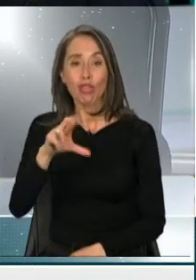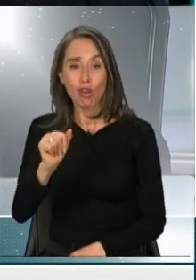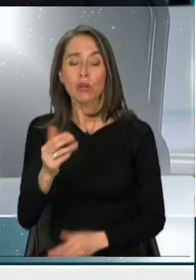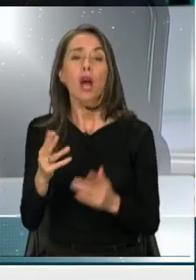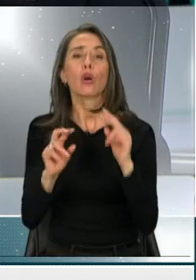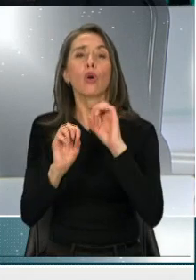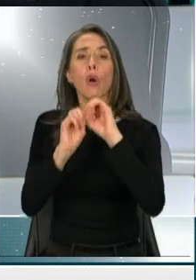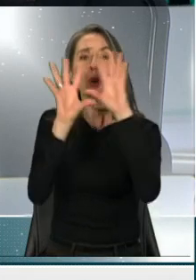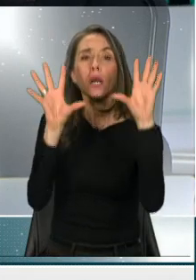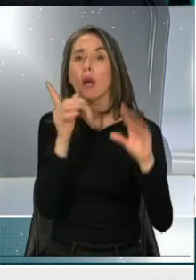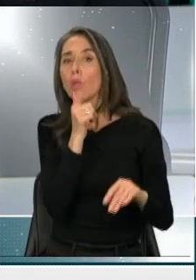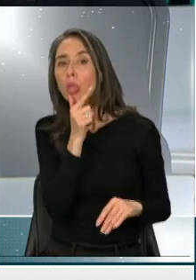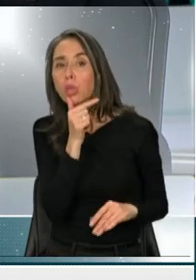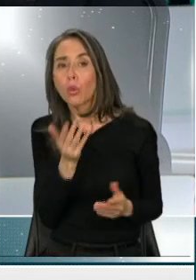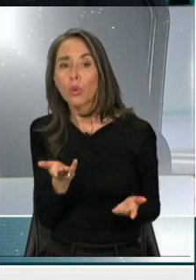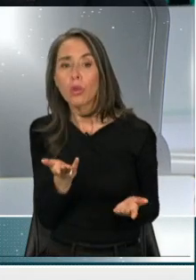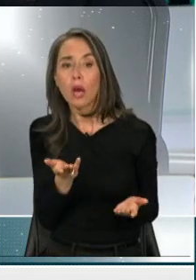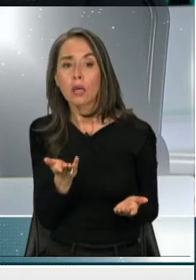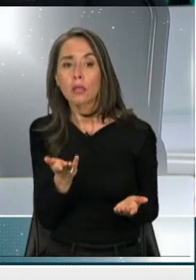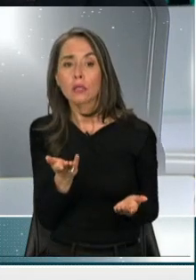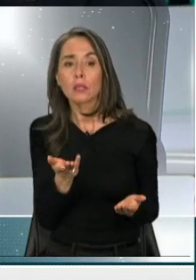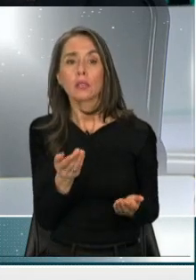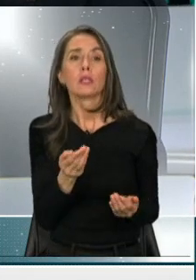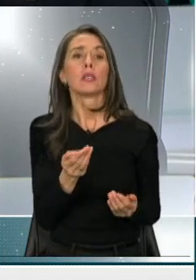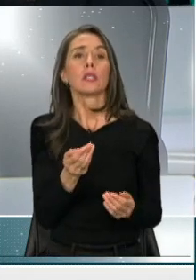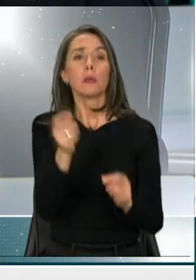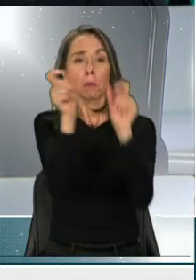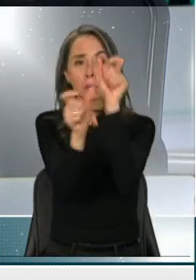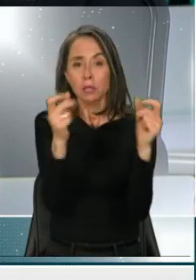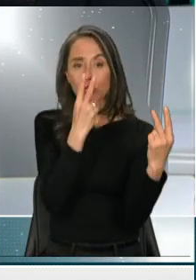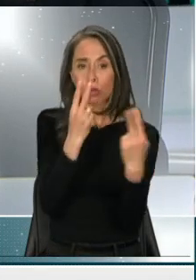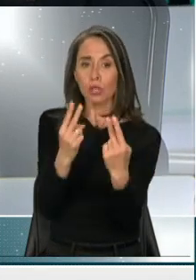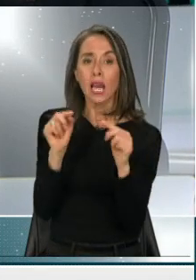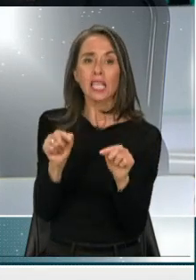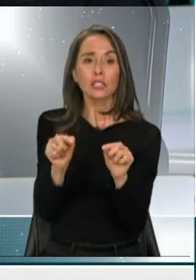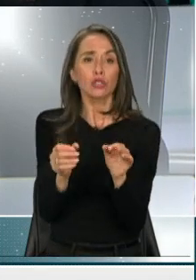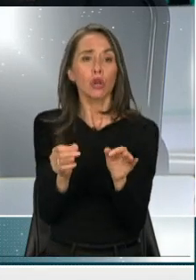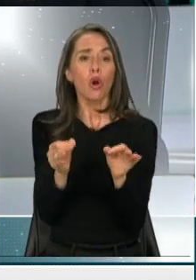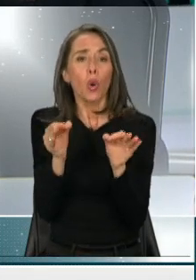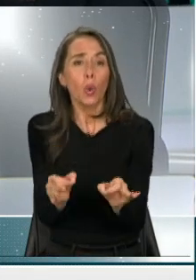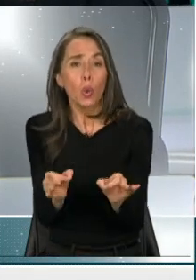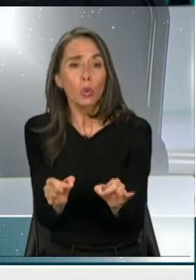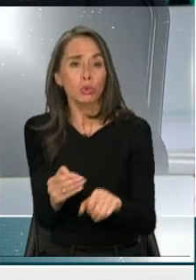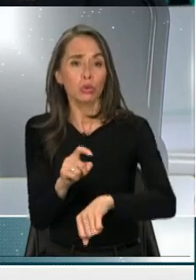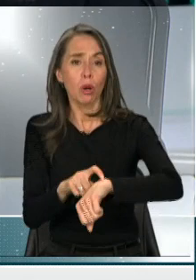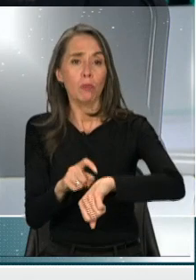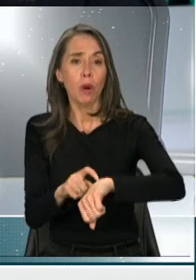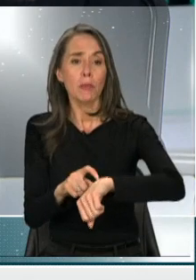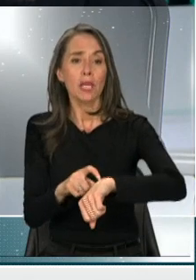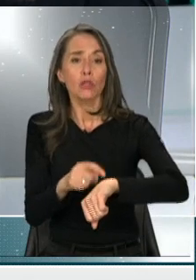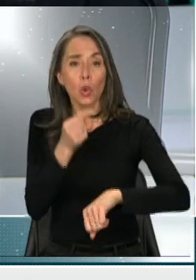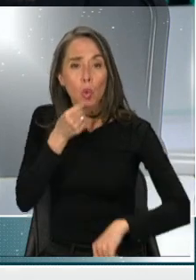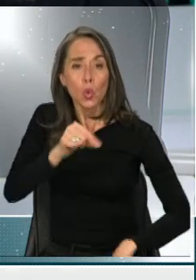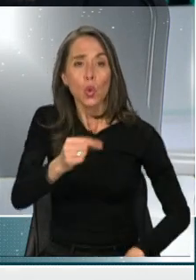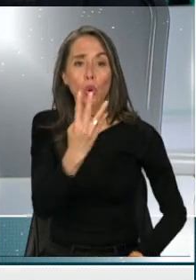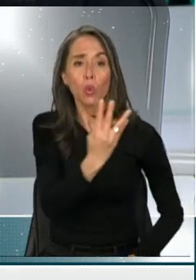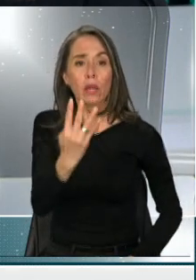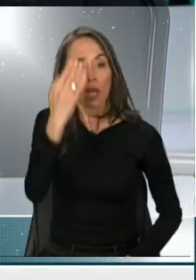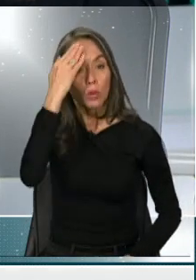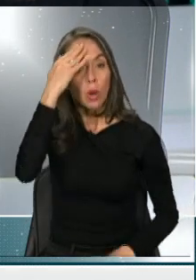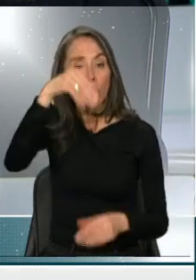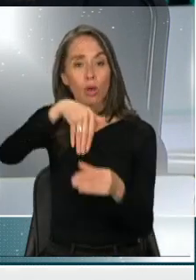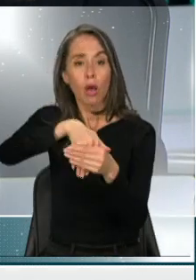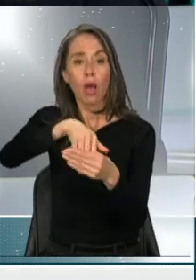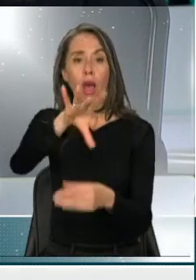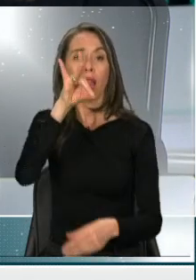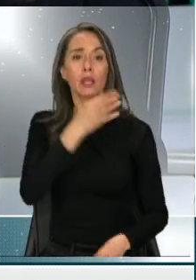despejar esa eventual duda también de quienes consideran que esto ocurre justo en un momento en que nos tiene a 44 días de una elección